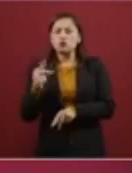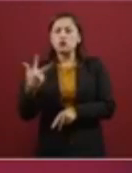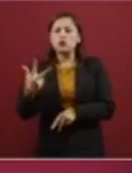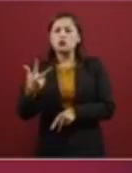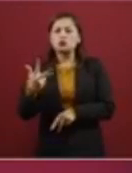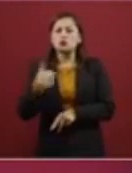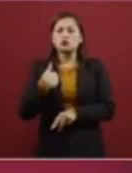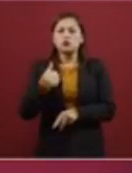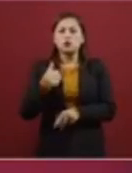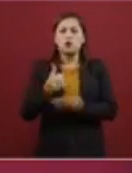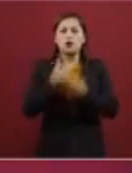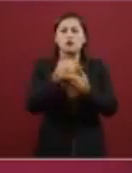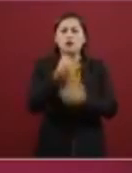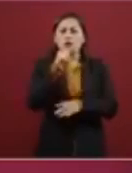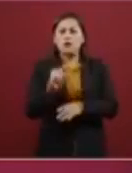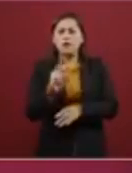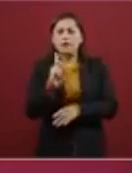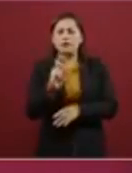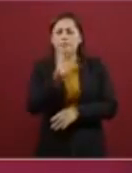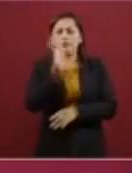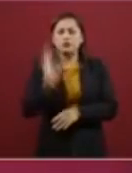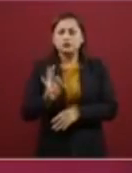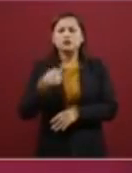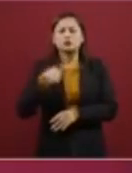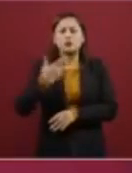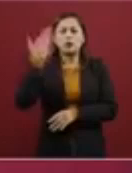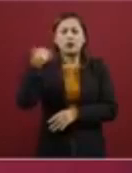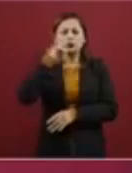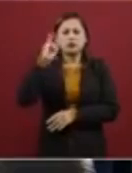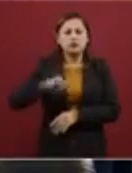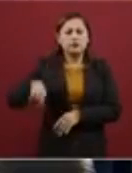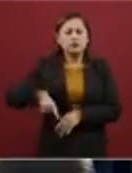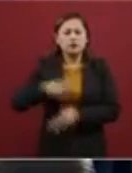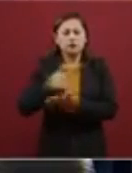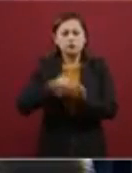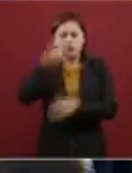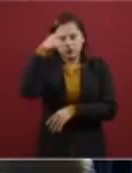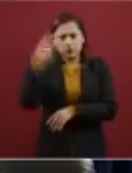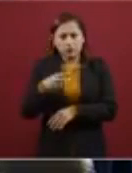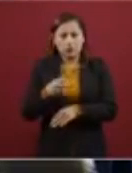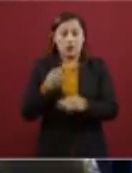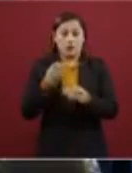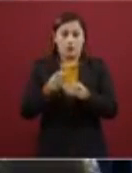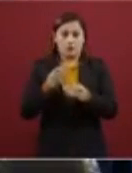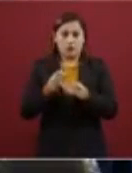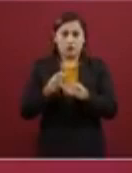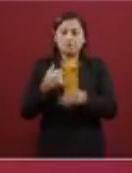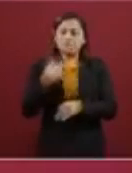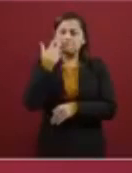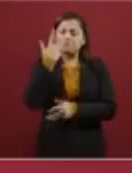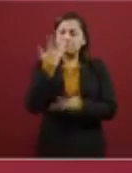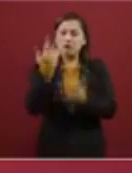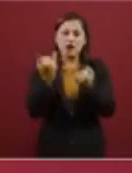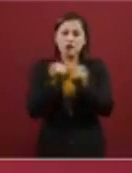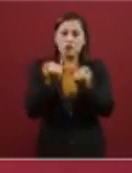bajé 30% los homicidios cuando fui jefe de gobierno en la ciudad. Es lo que aspiro ahora, es